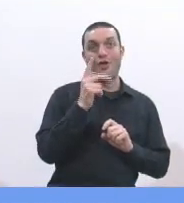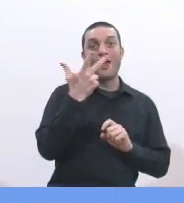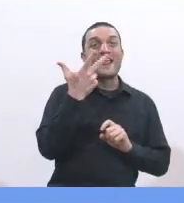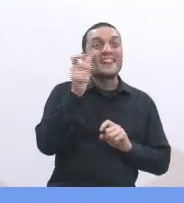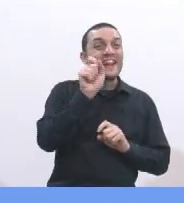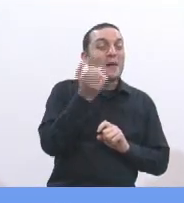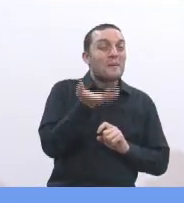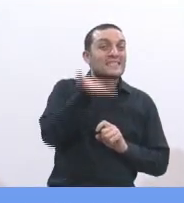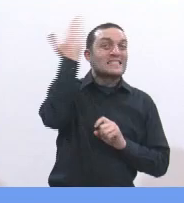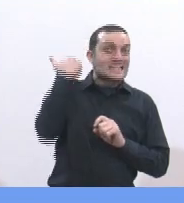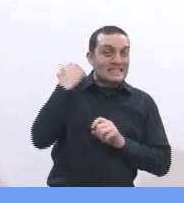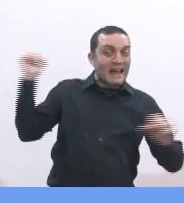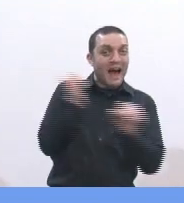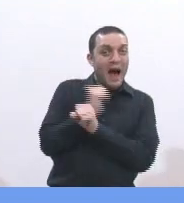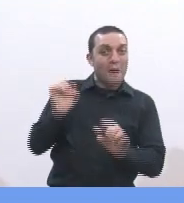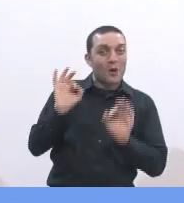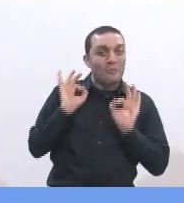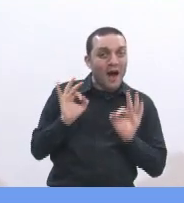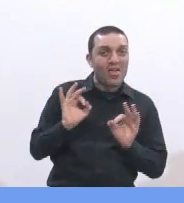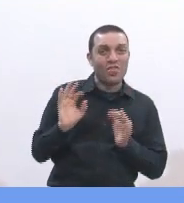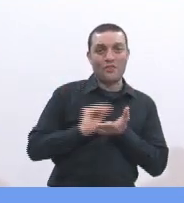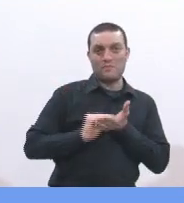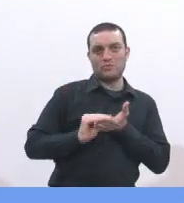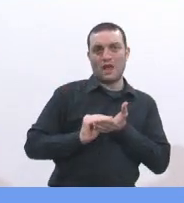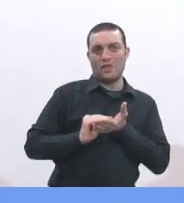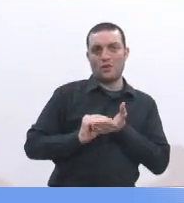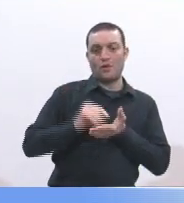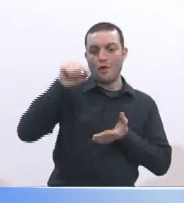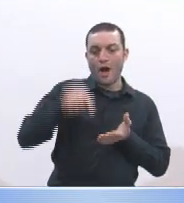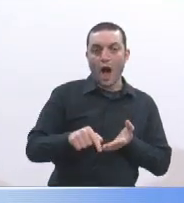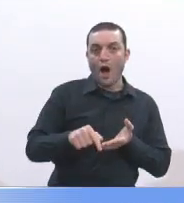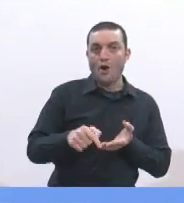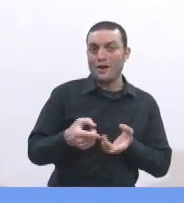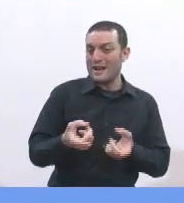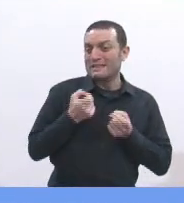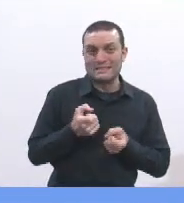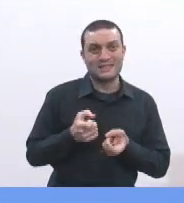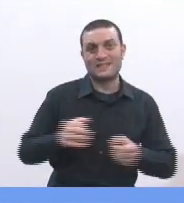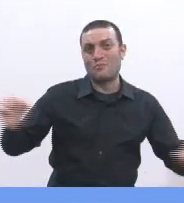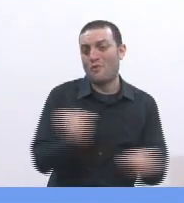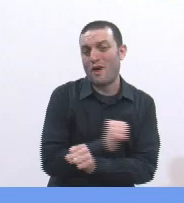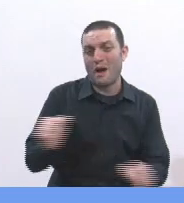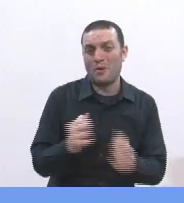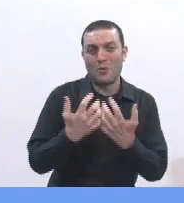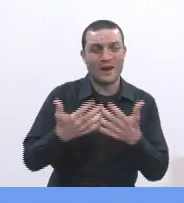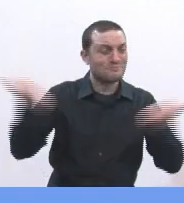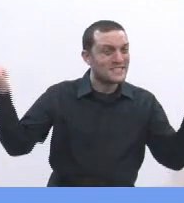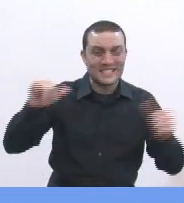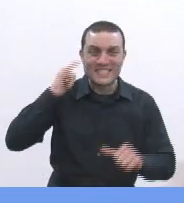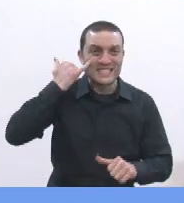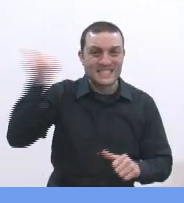diputados necesita ser sancionada rápidamente nosotros por eso queremos insistir en la sanción